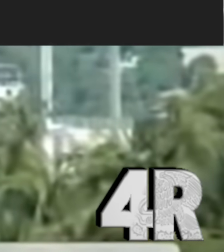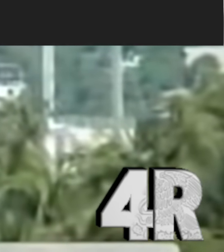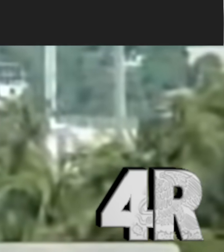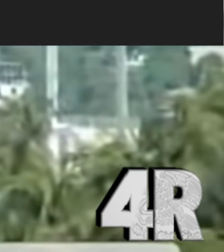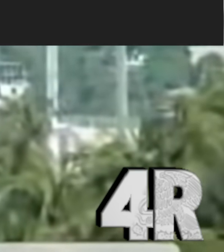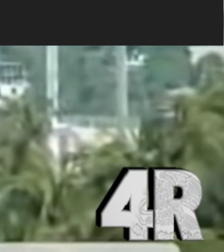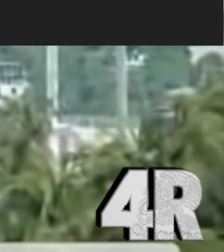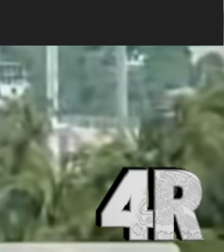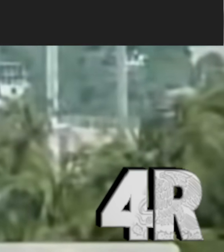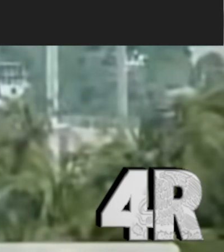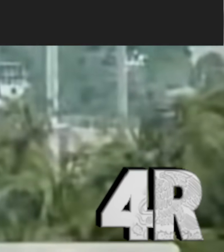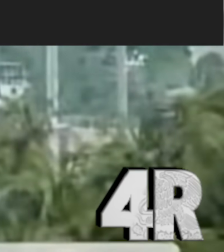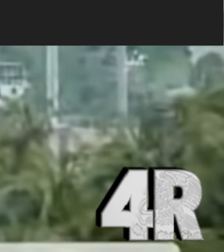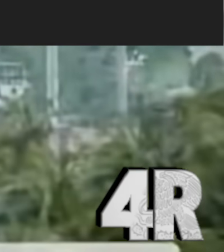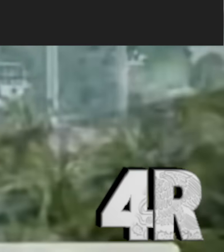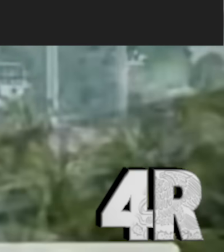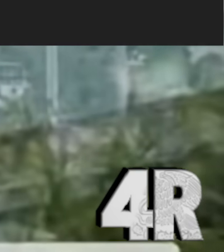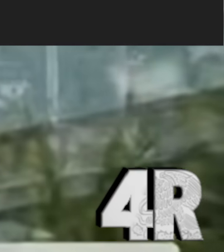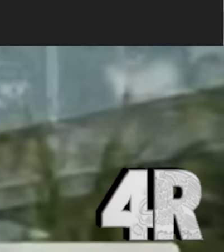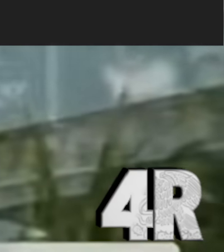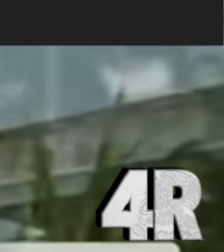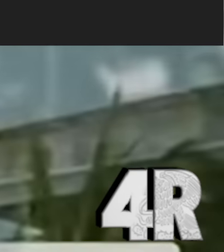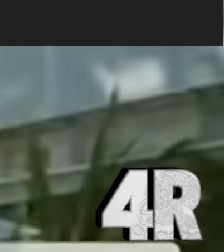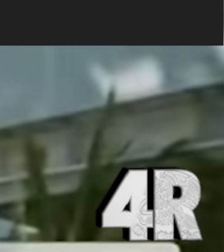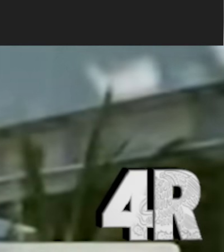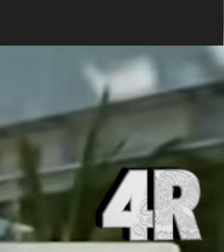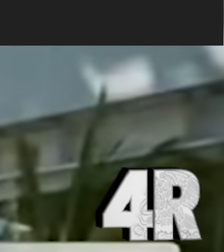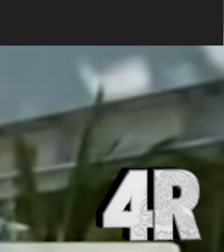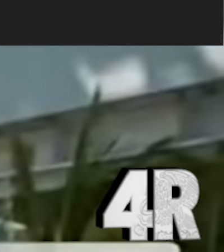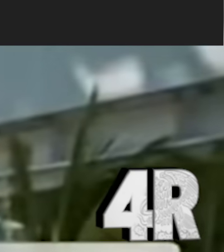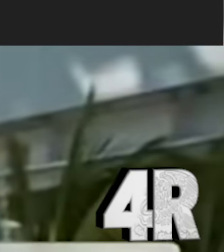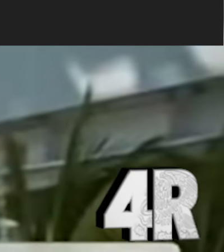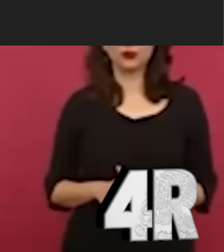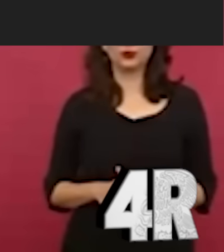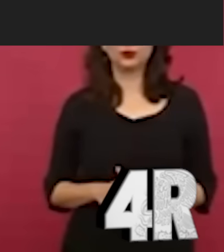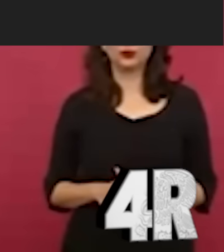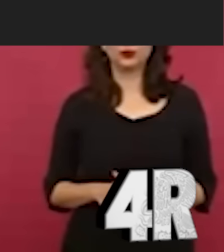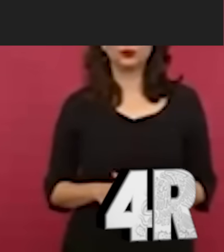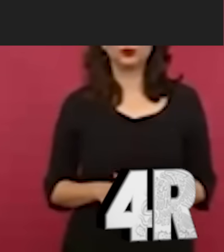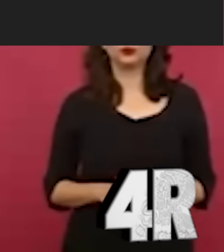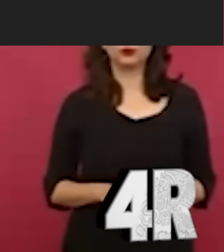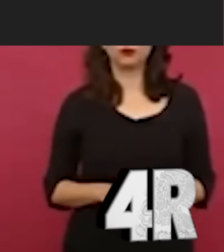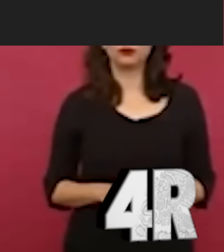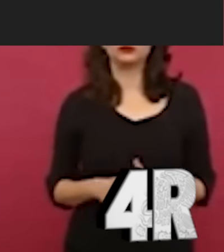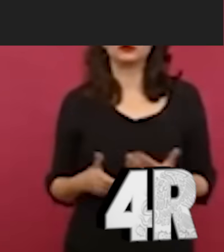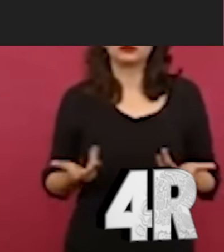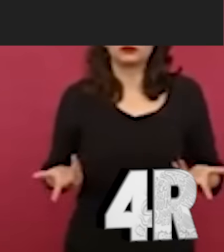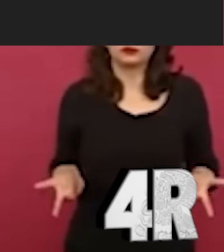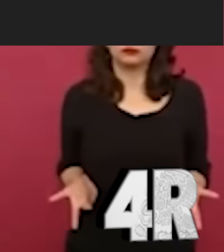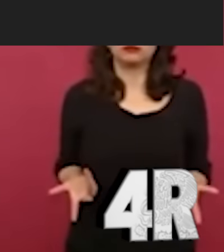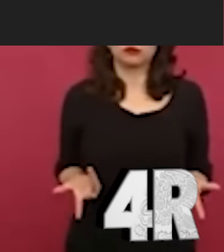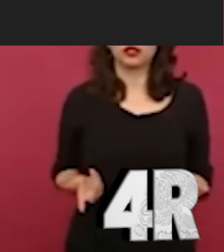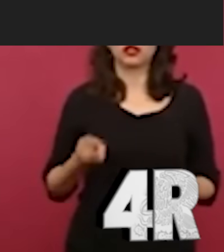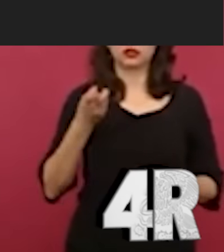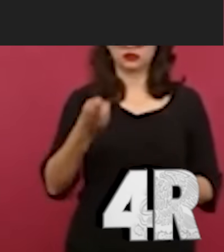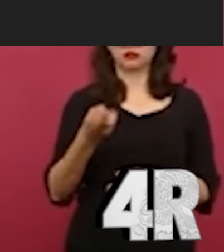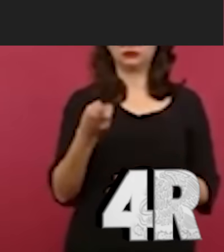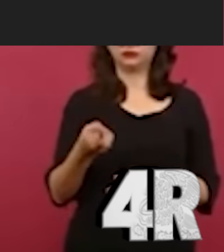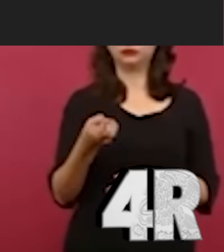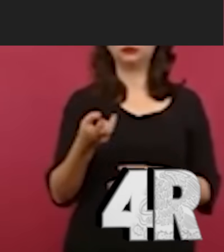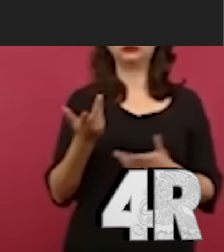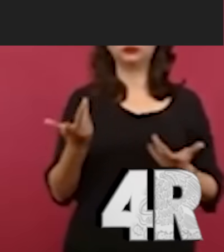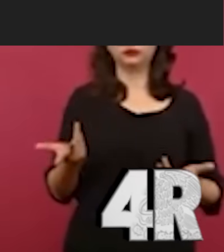4 hospitales construidos en el sexenio anterior de Enrique Peña Nieto se financiaron con dinero de particulares a